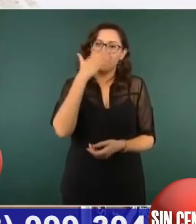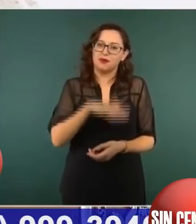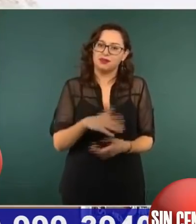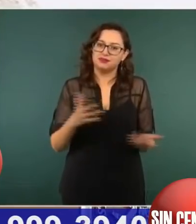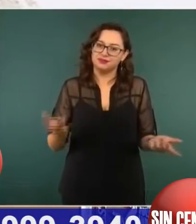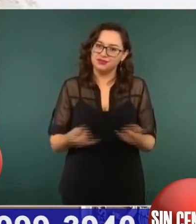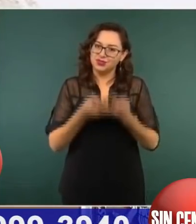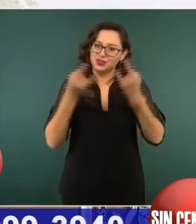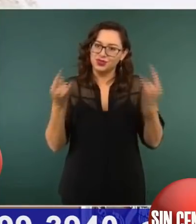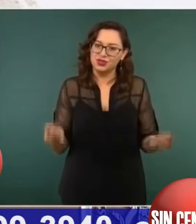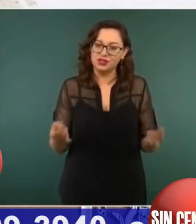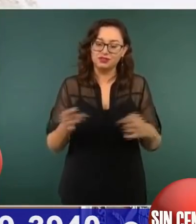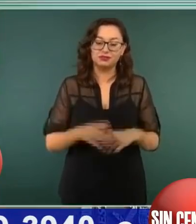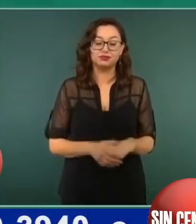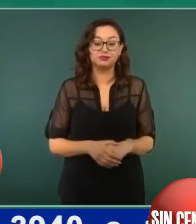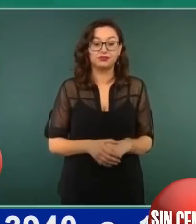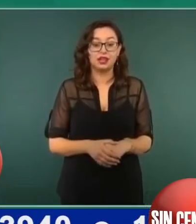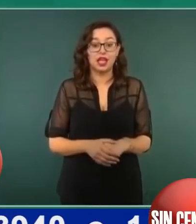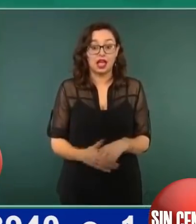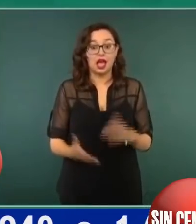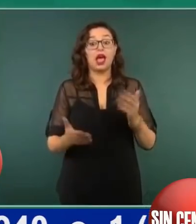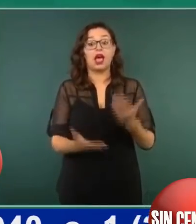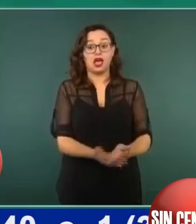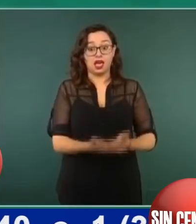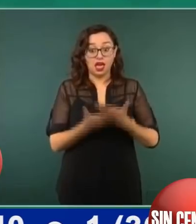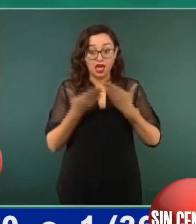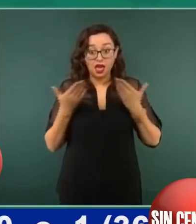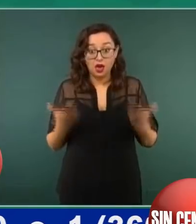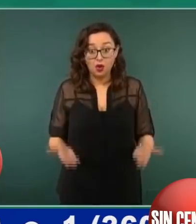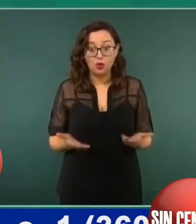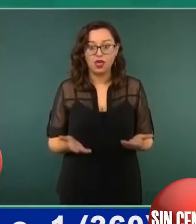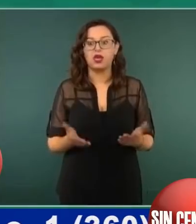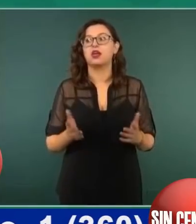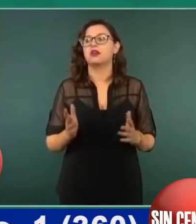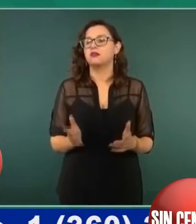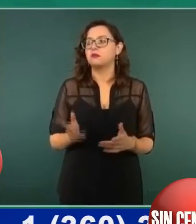que nosotros triunfamos por voluntad del pueblo,